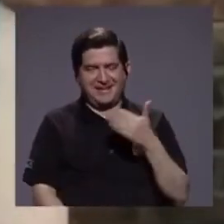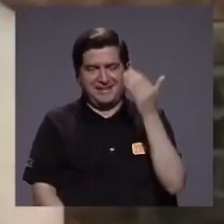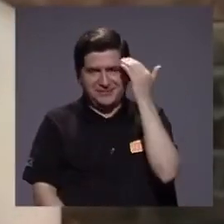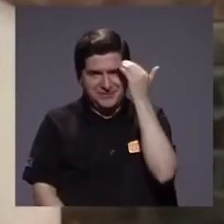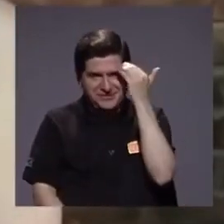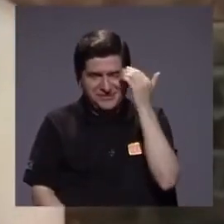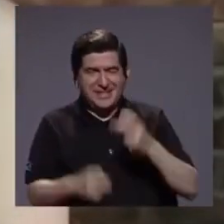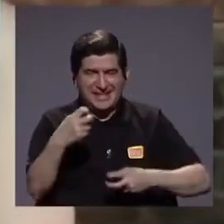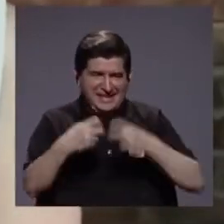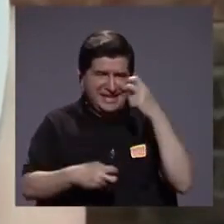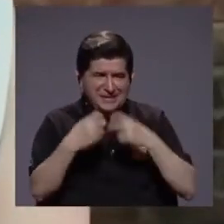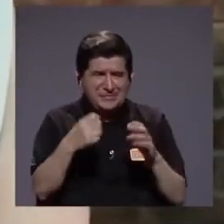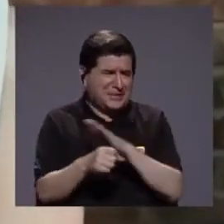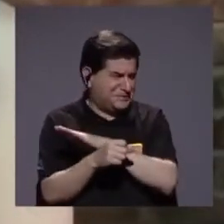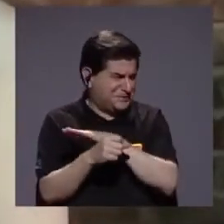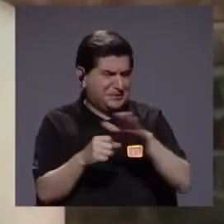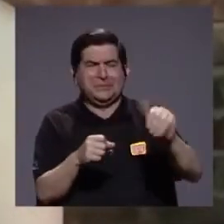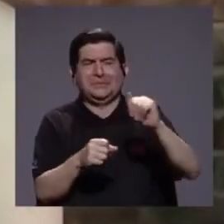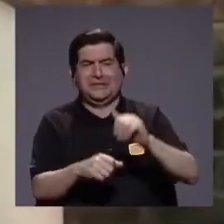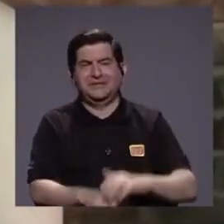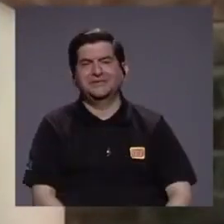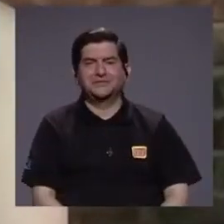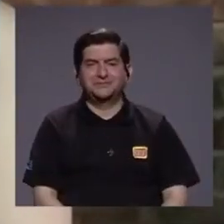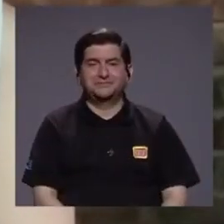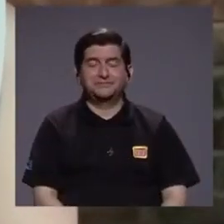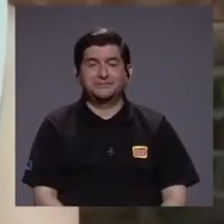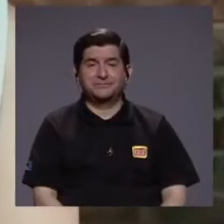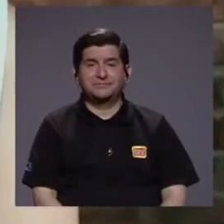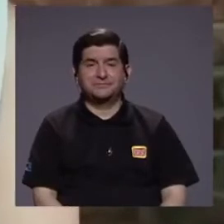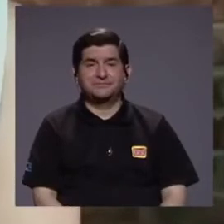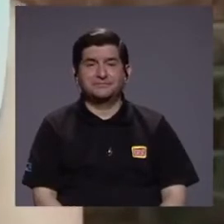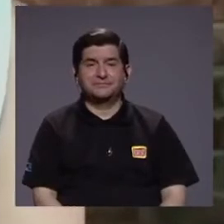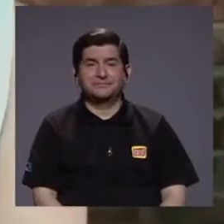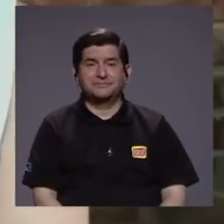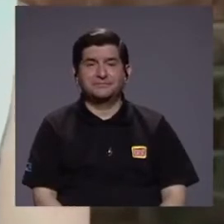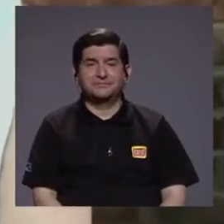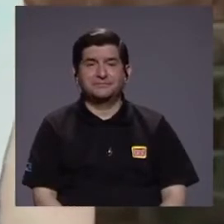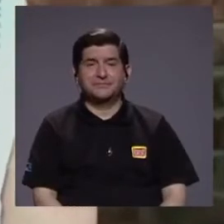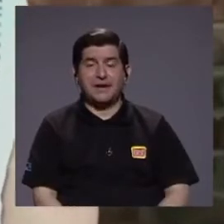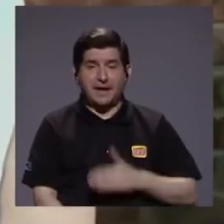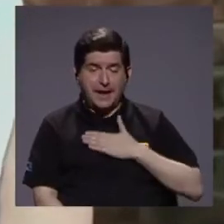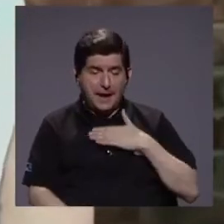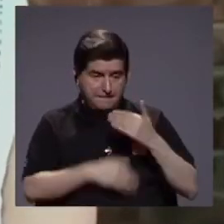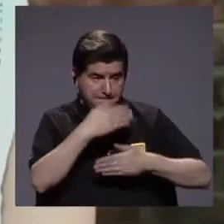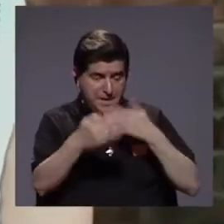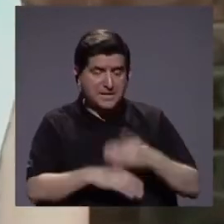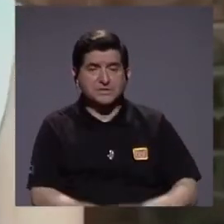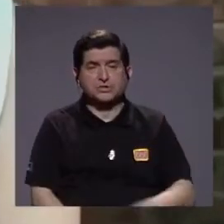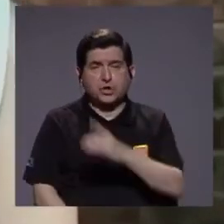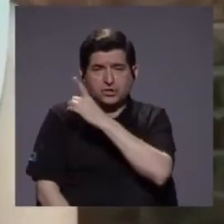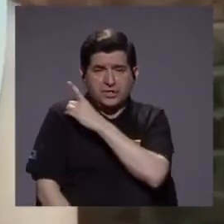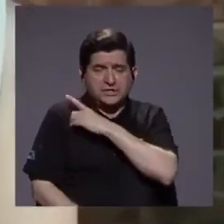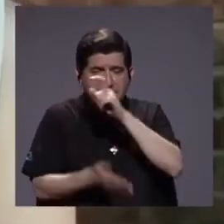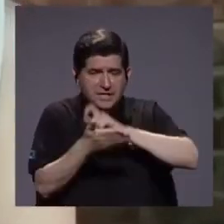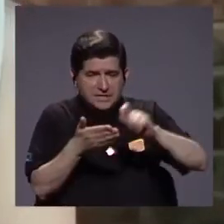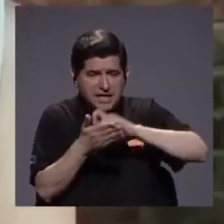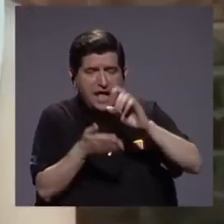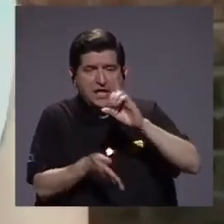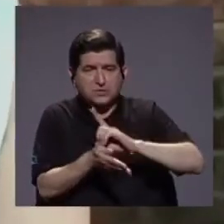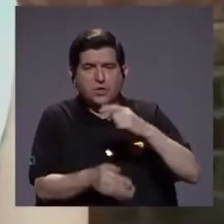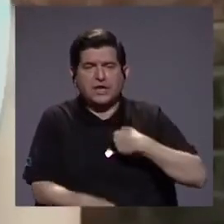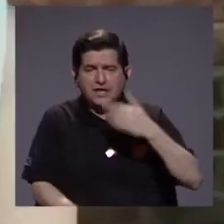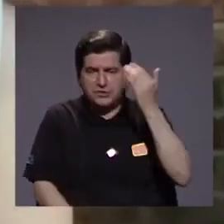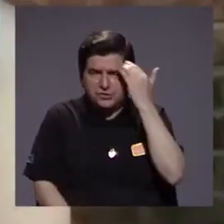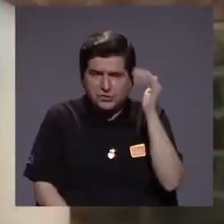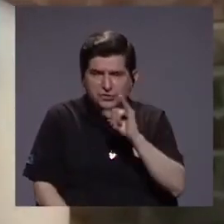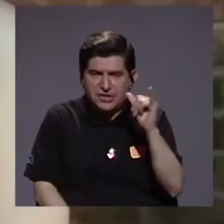la problemática totalmente. Yo, en mi gestión como directora de la Escuela de Medicina, pero